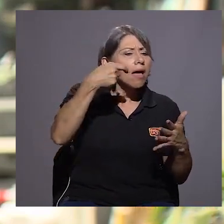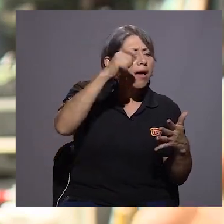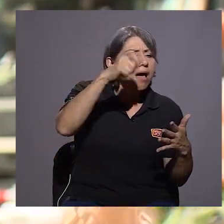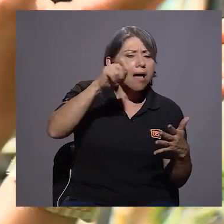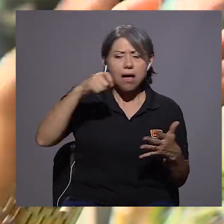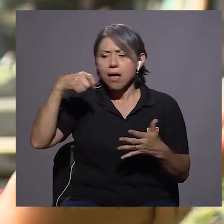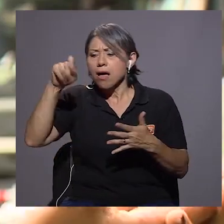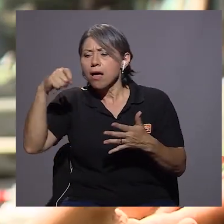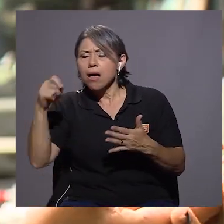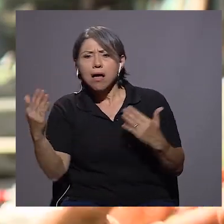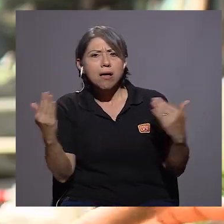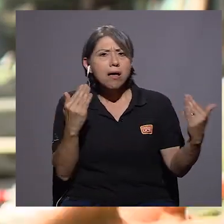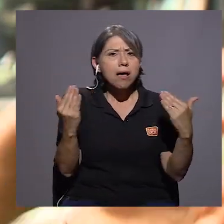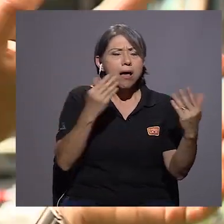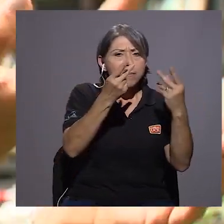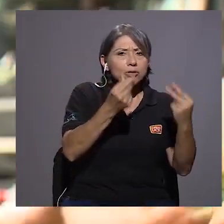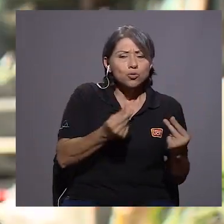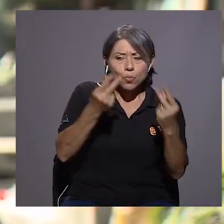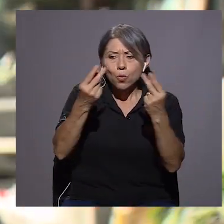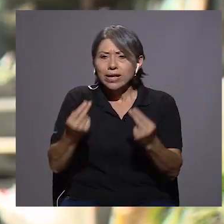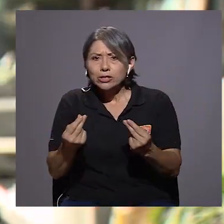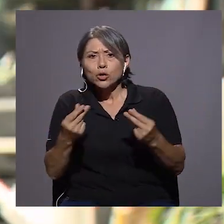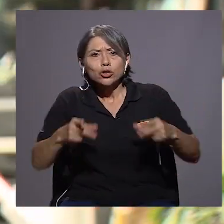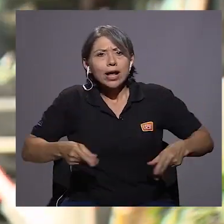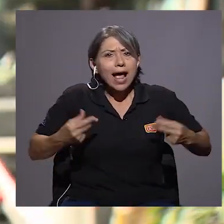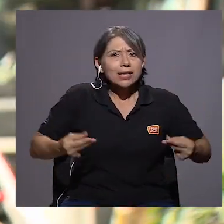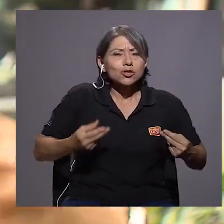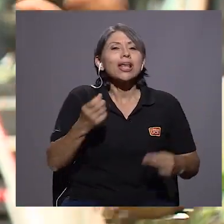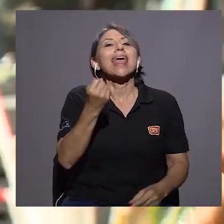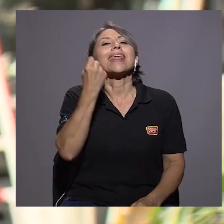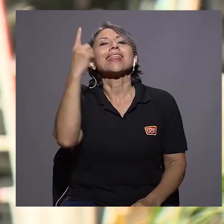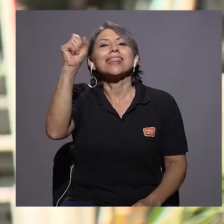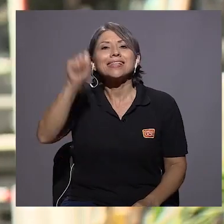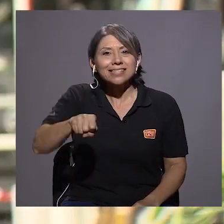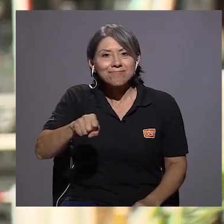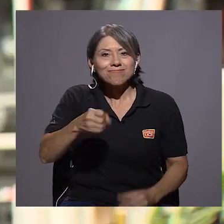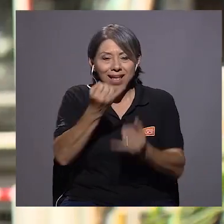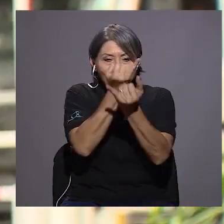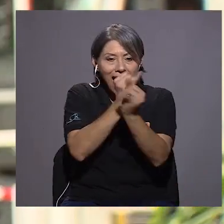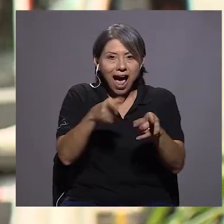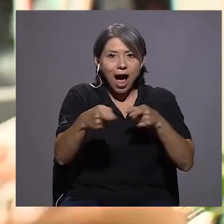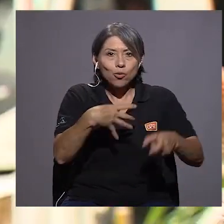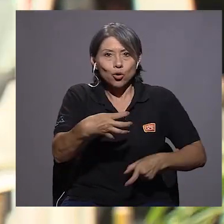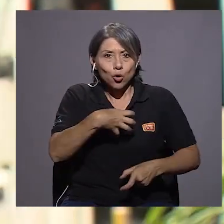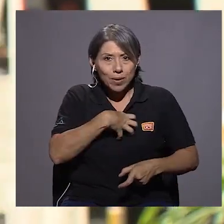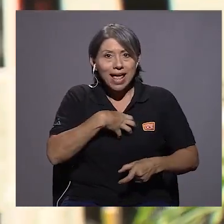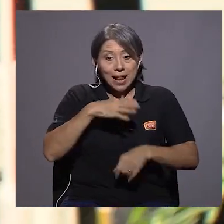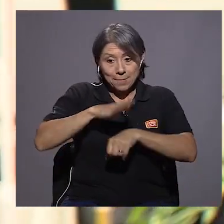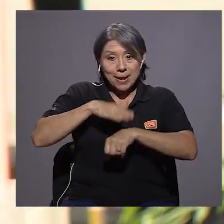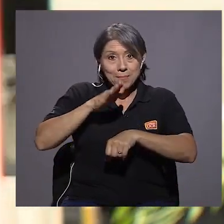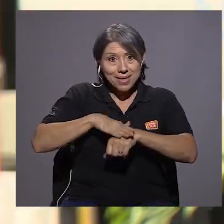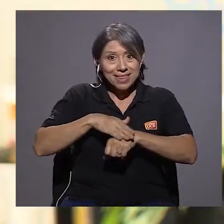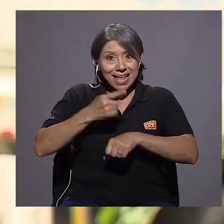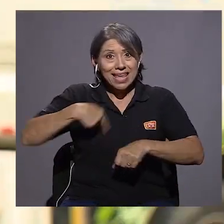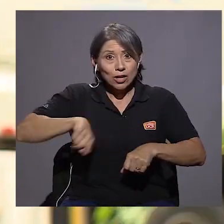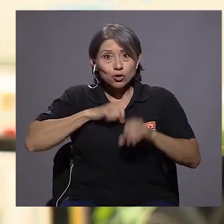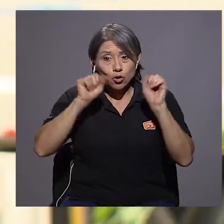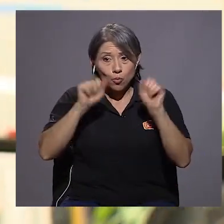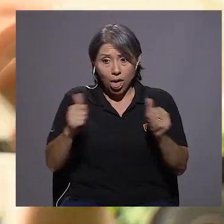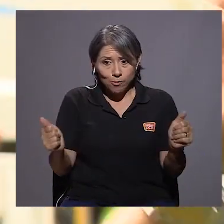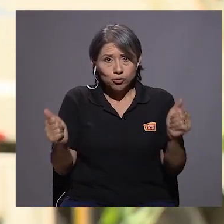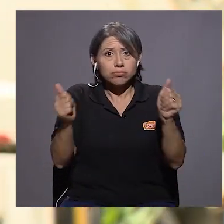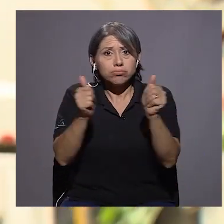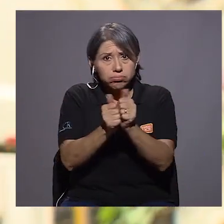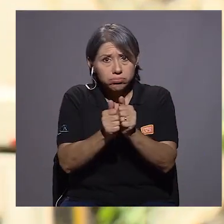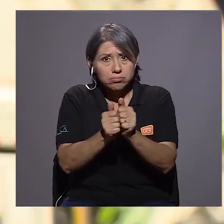costarricenses, cotejar los presupuestos, cotejar los gastos, entender si realmente la autonomía nos permite mezclar estas